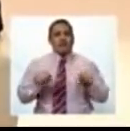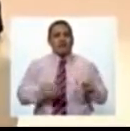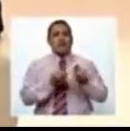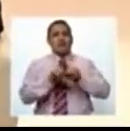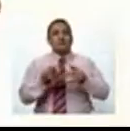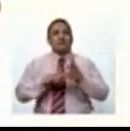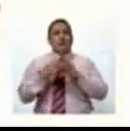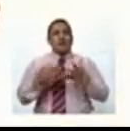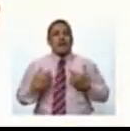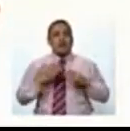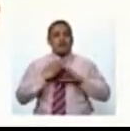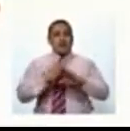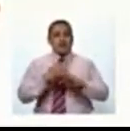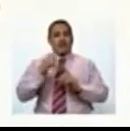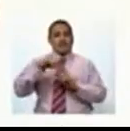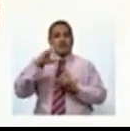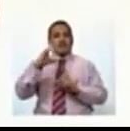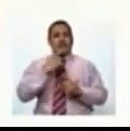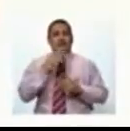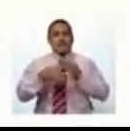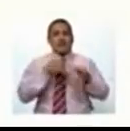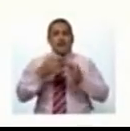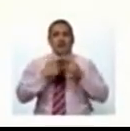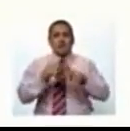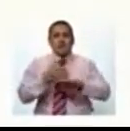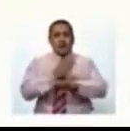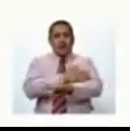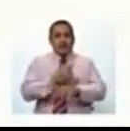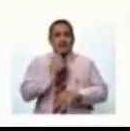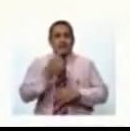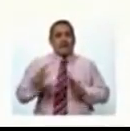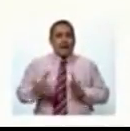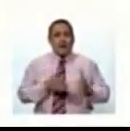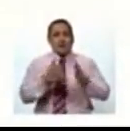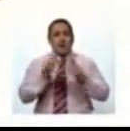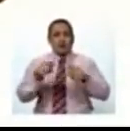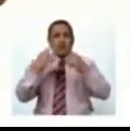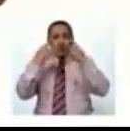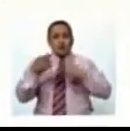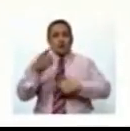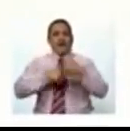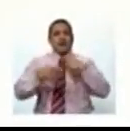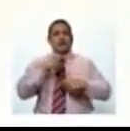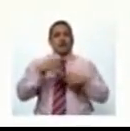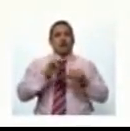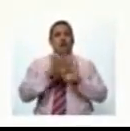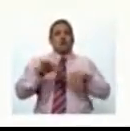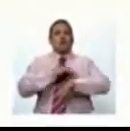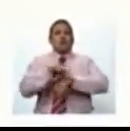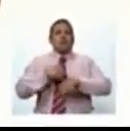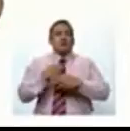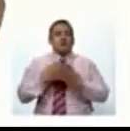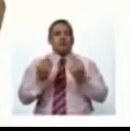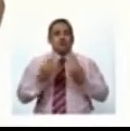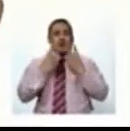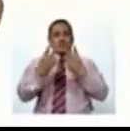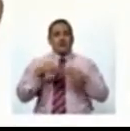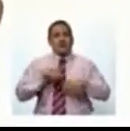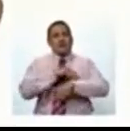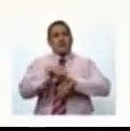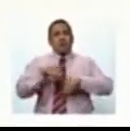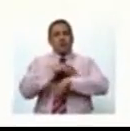que quiere evitar el tribunal justamente es de que se esté encaminando hacia esa decisión, regrese. O que se demore demasiado y que esté muy